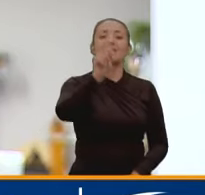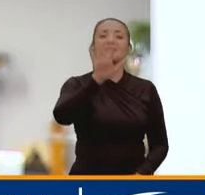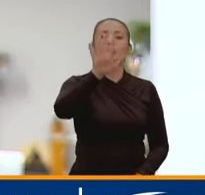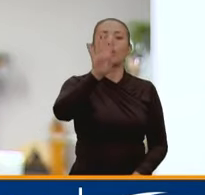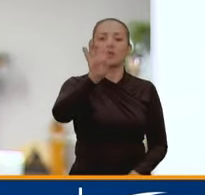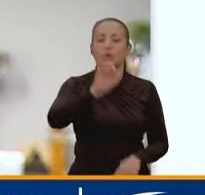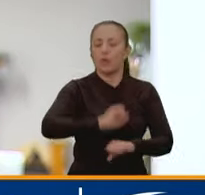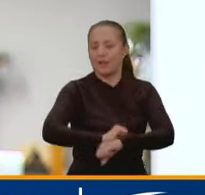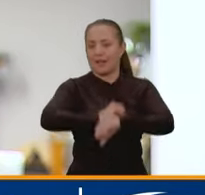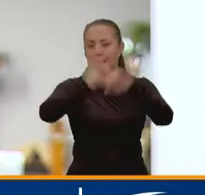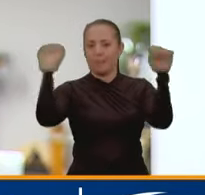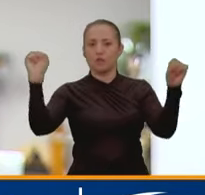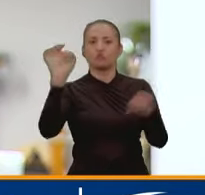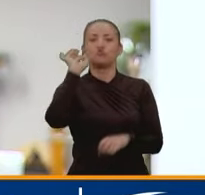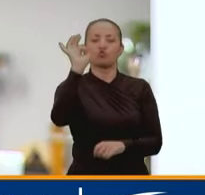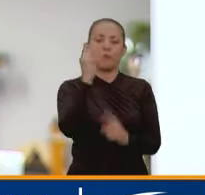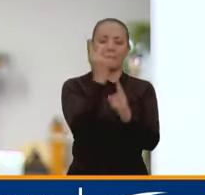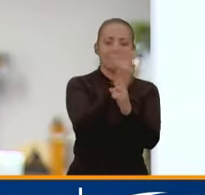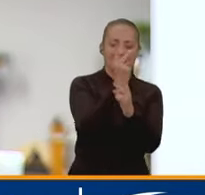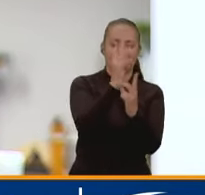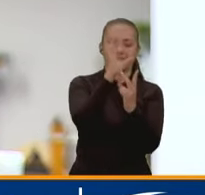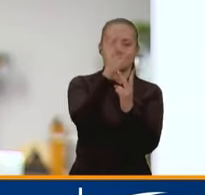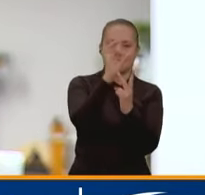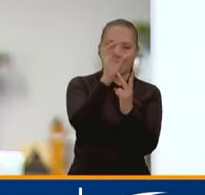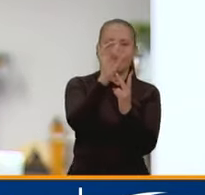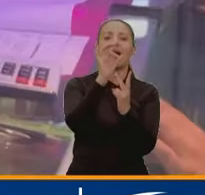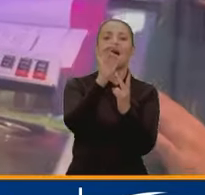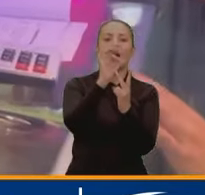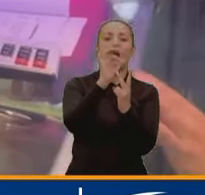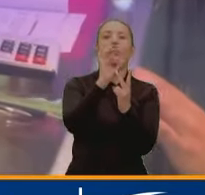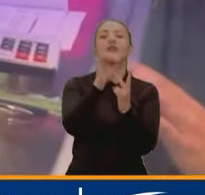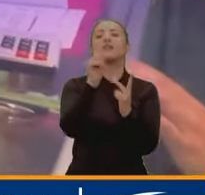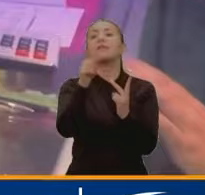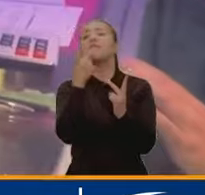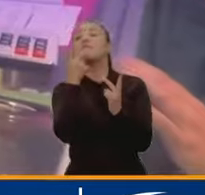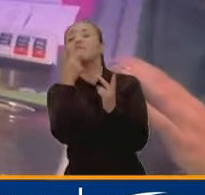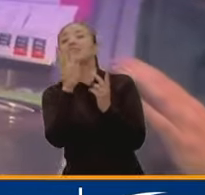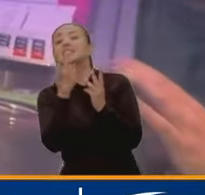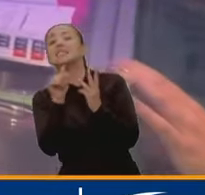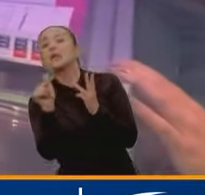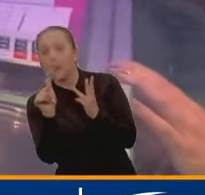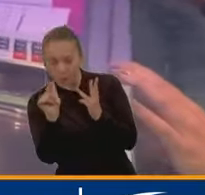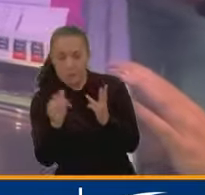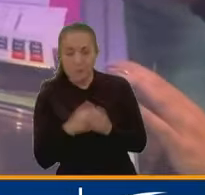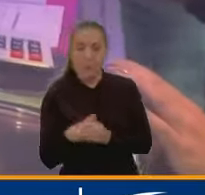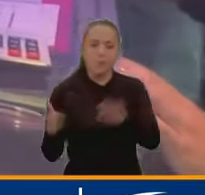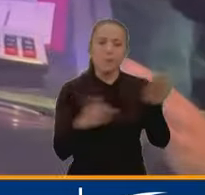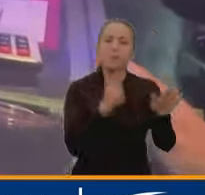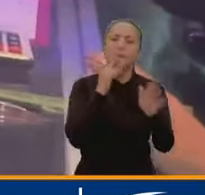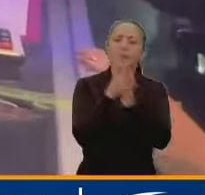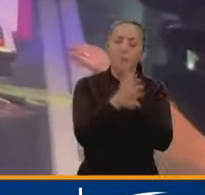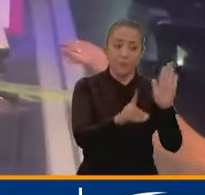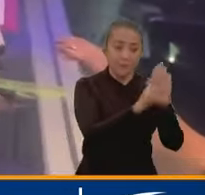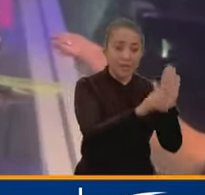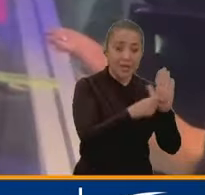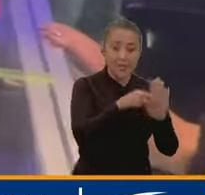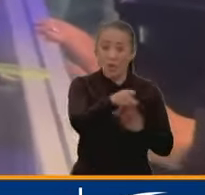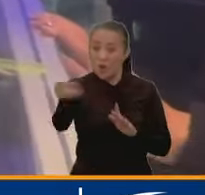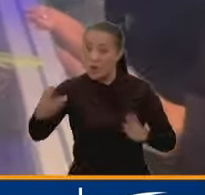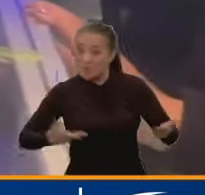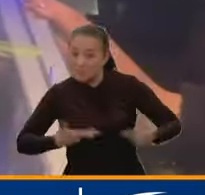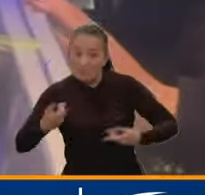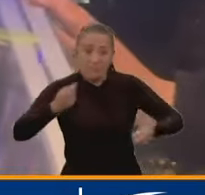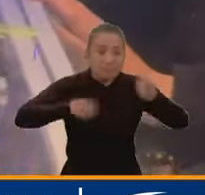mañana, los días viernes, sábados y vísperas de festivos. El decreto establece que aquellos establecimientos que implementen